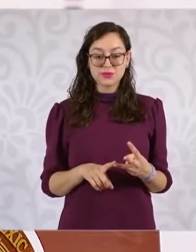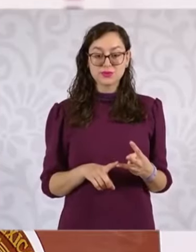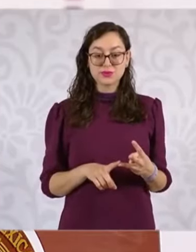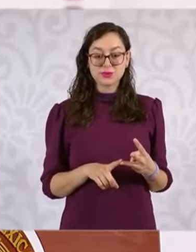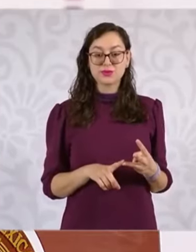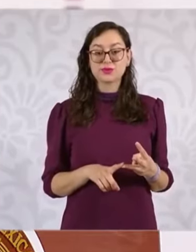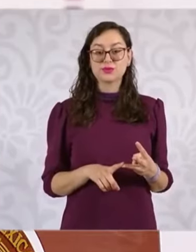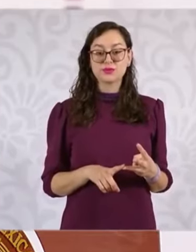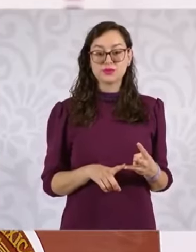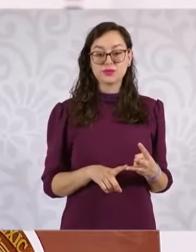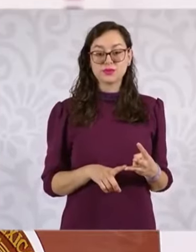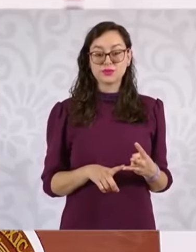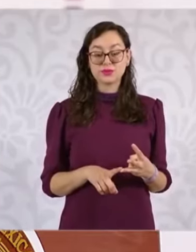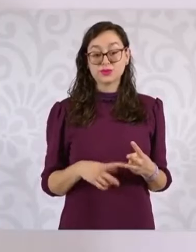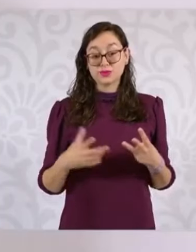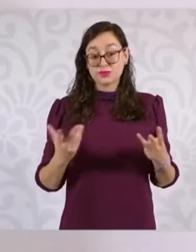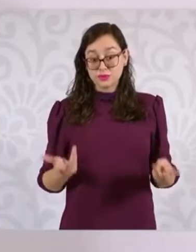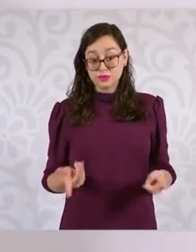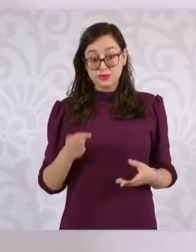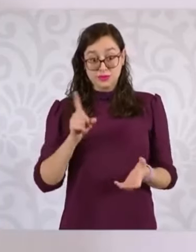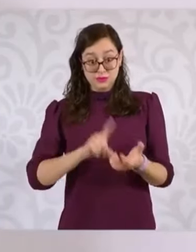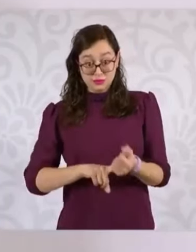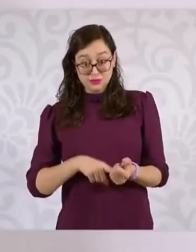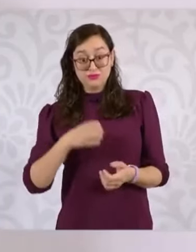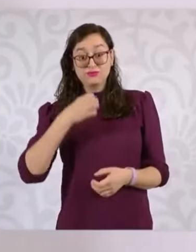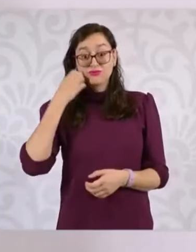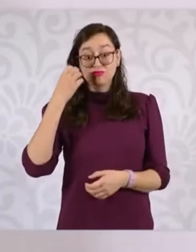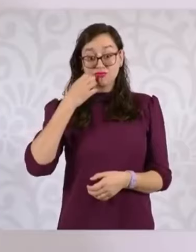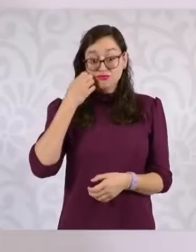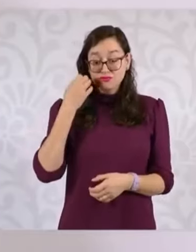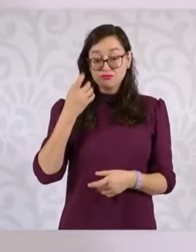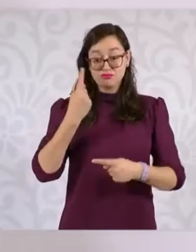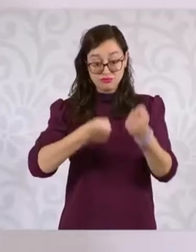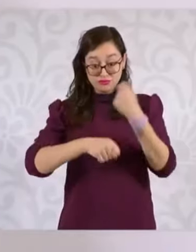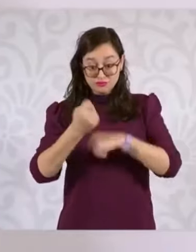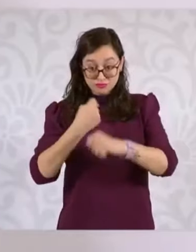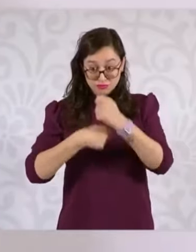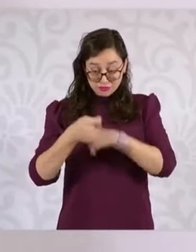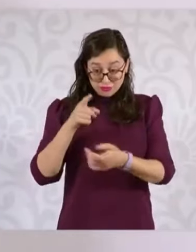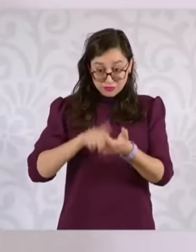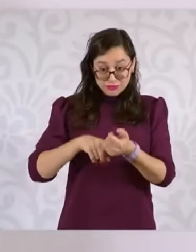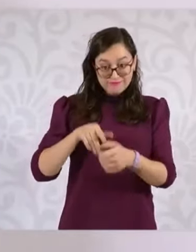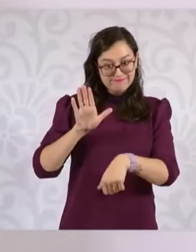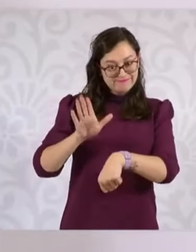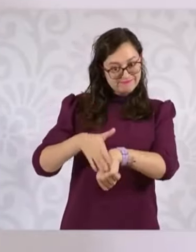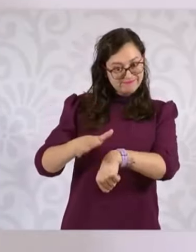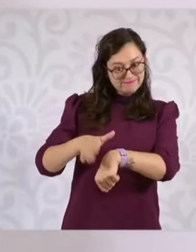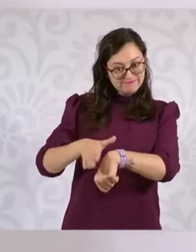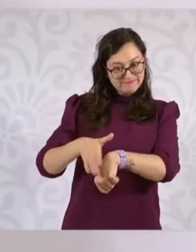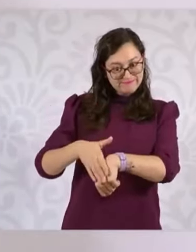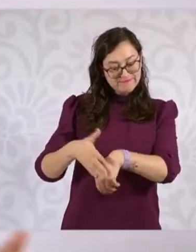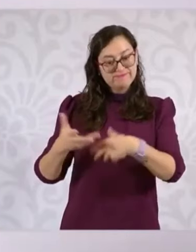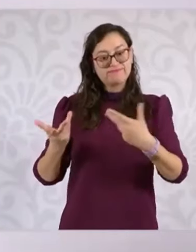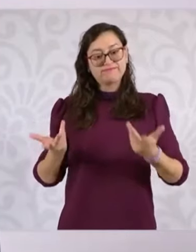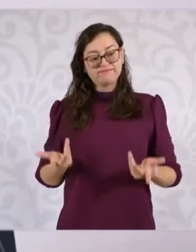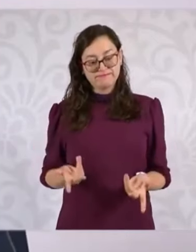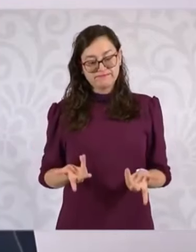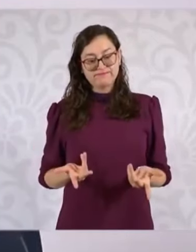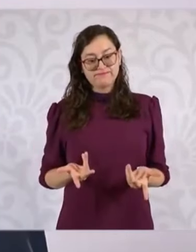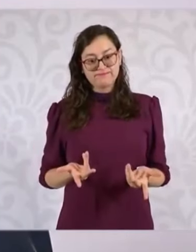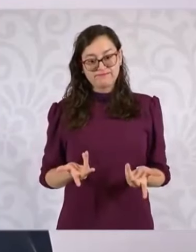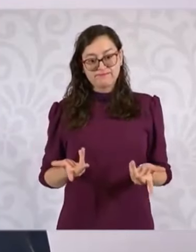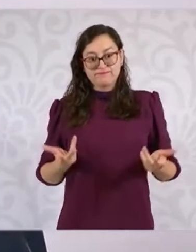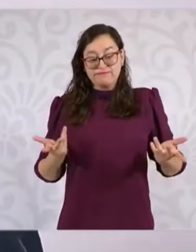los responsables de las cooperativas escolares. Si no podemos pretender que se publiquen estos lineamientos, se conviertan